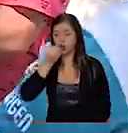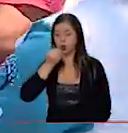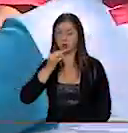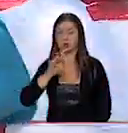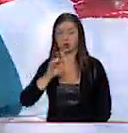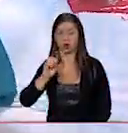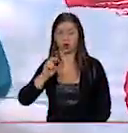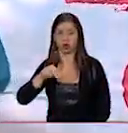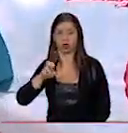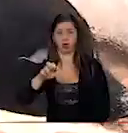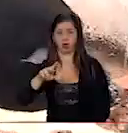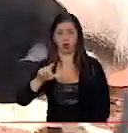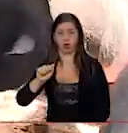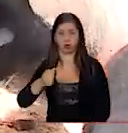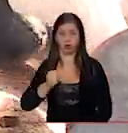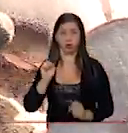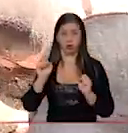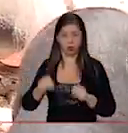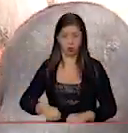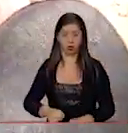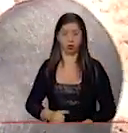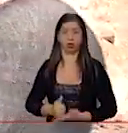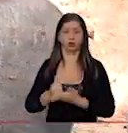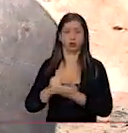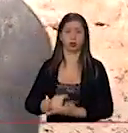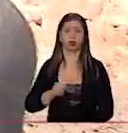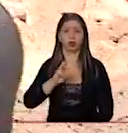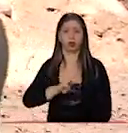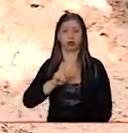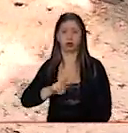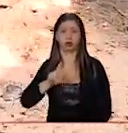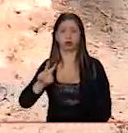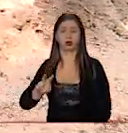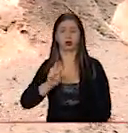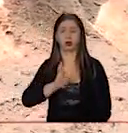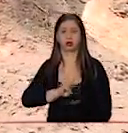puede contribuir, comuníquese a la línea